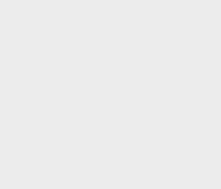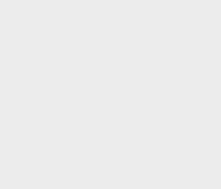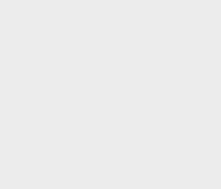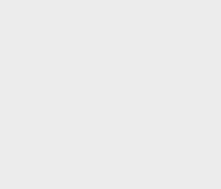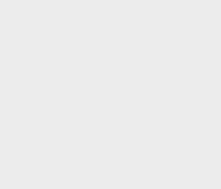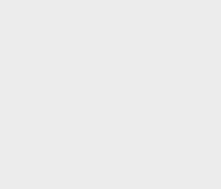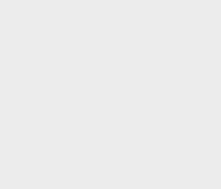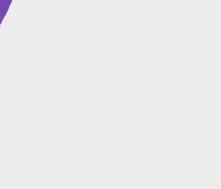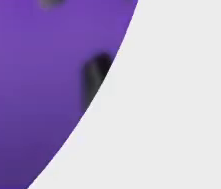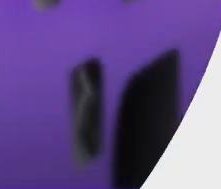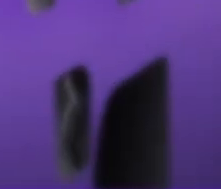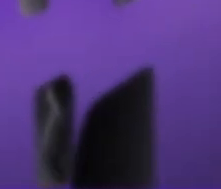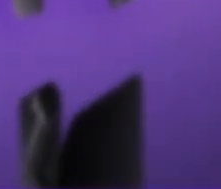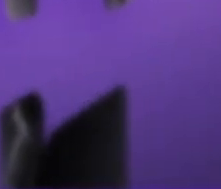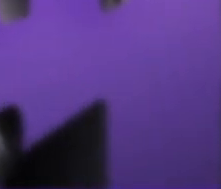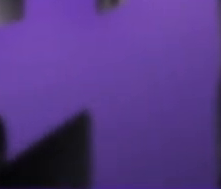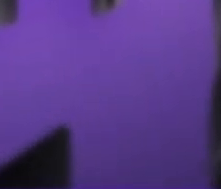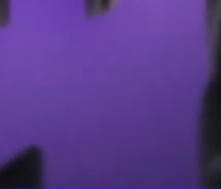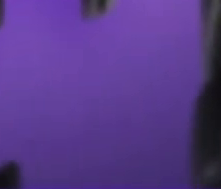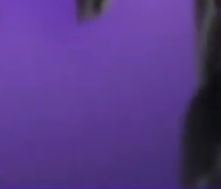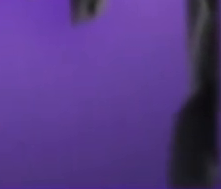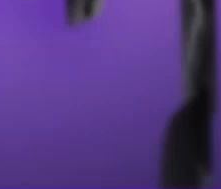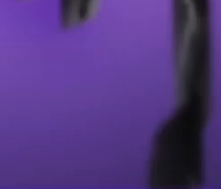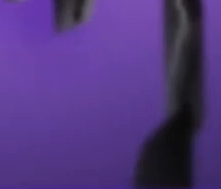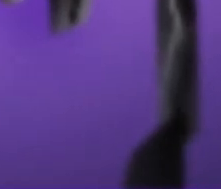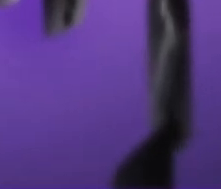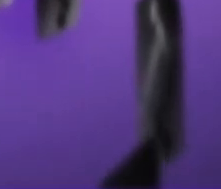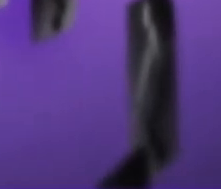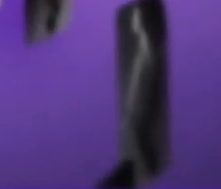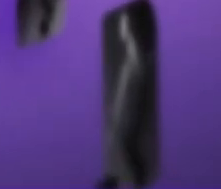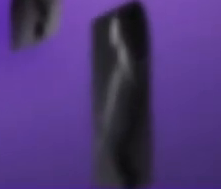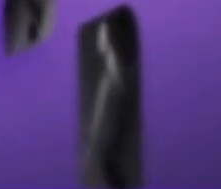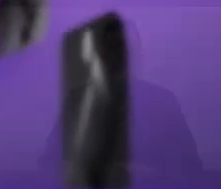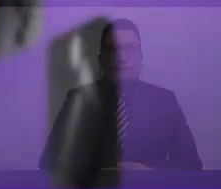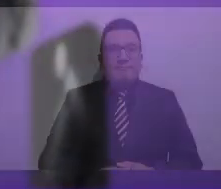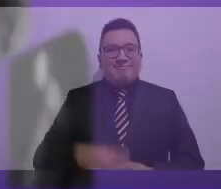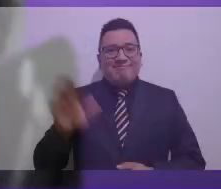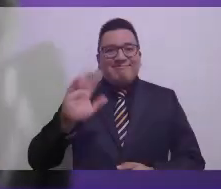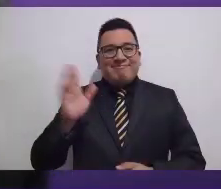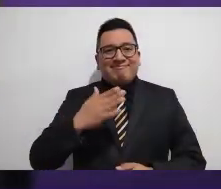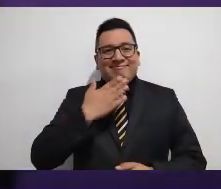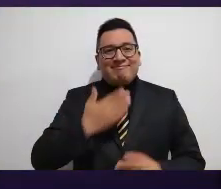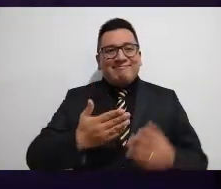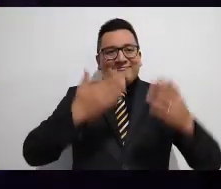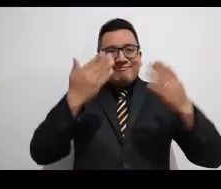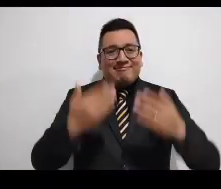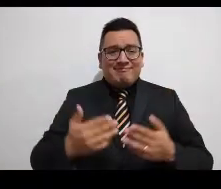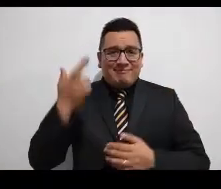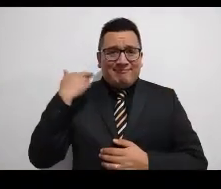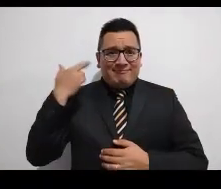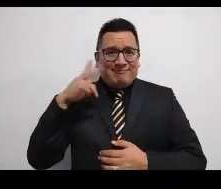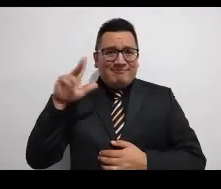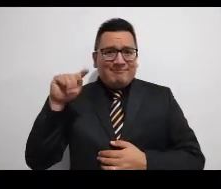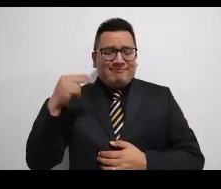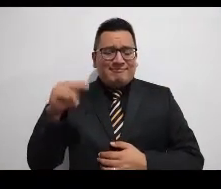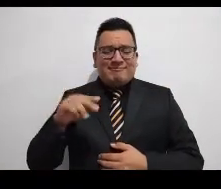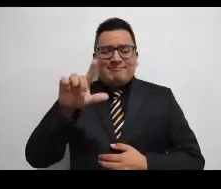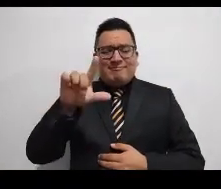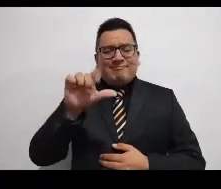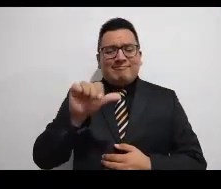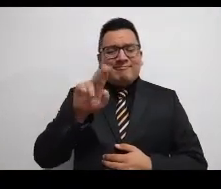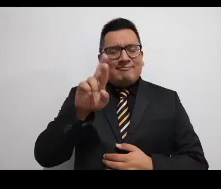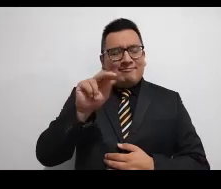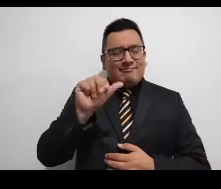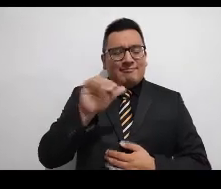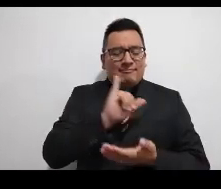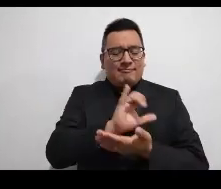Los temas democrático-electorales al alcance de la ciudadanía. Hola, ¿qué tal? Bienvenidos a su programa La Urna,